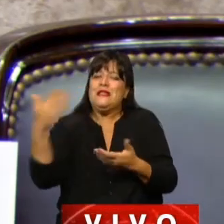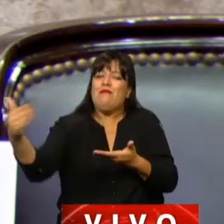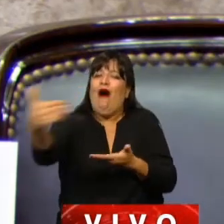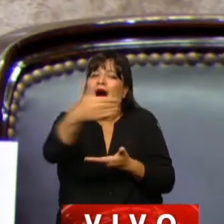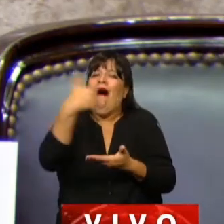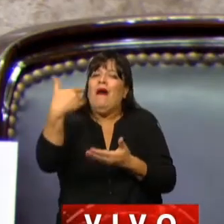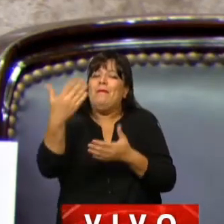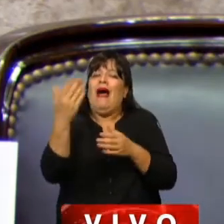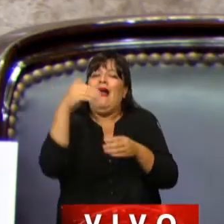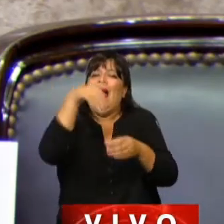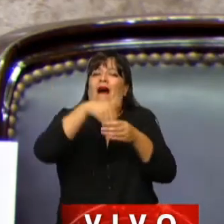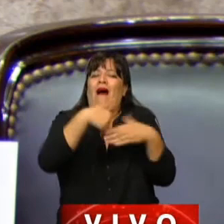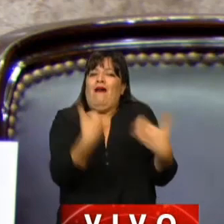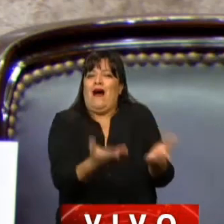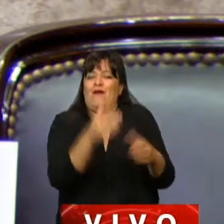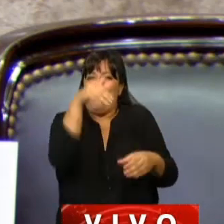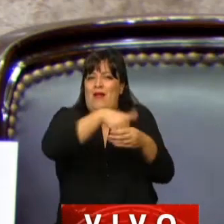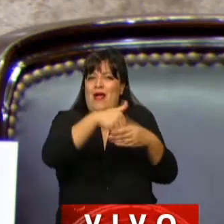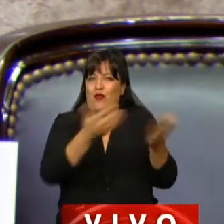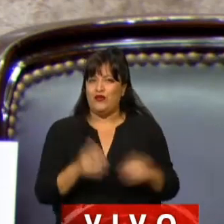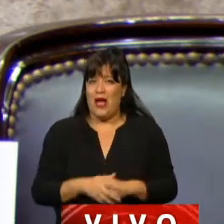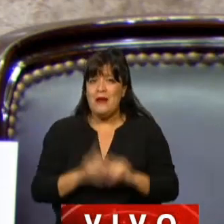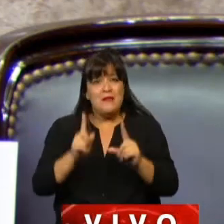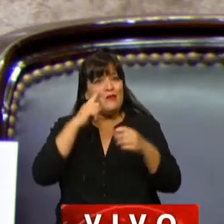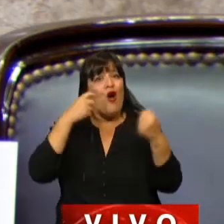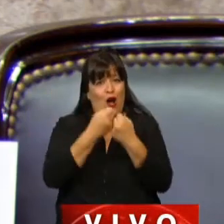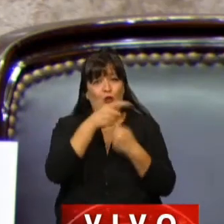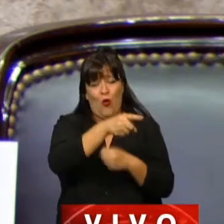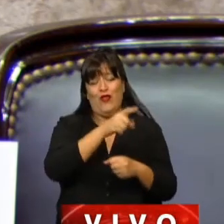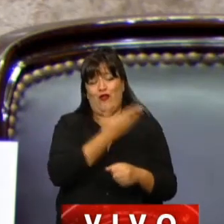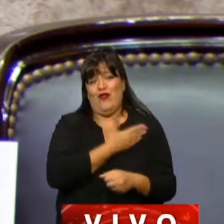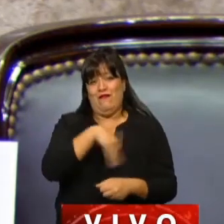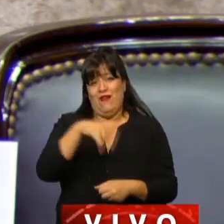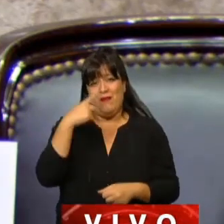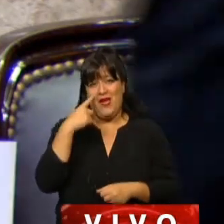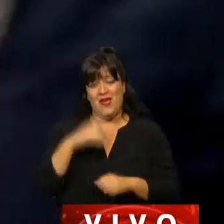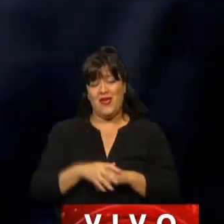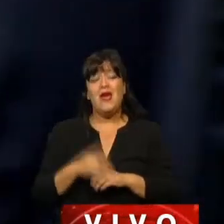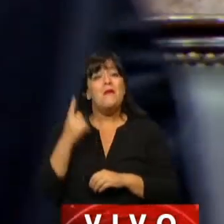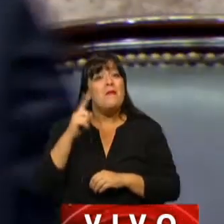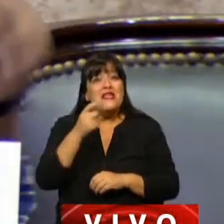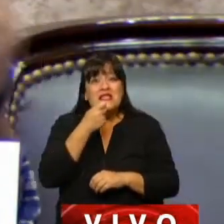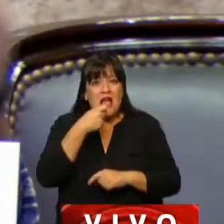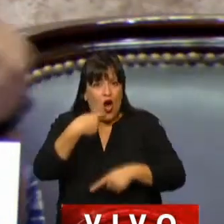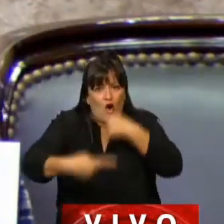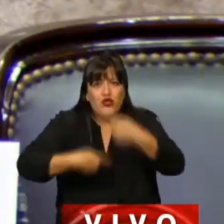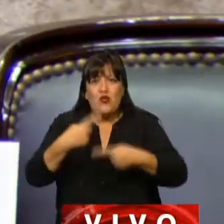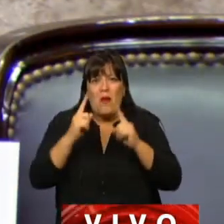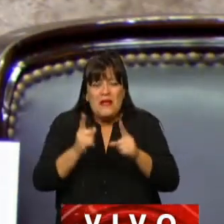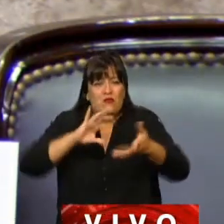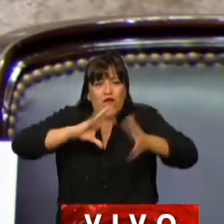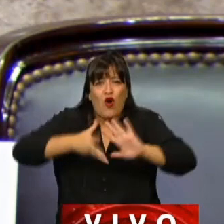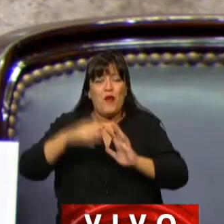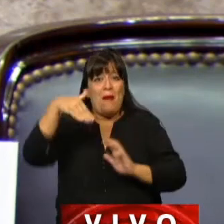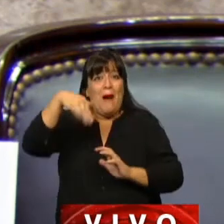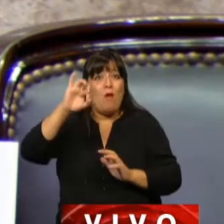aprobar este acuerdo con el Fondo Monetario Internacional. Pero si siguen los mismos métodos de